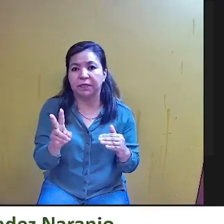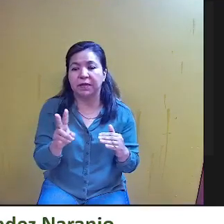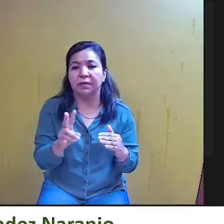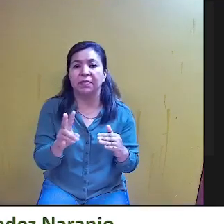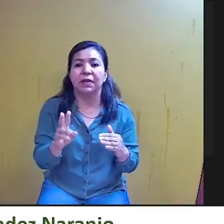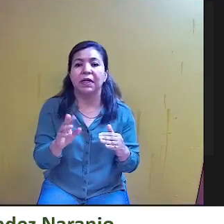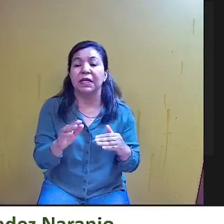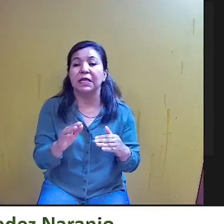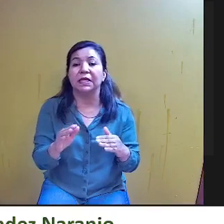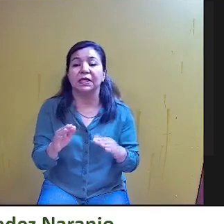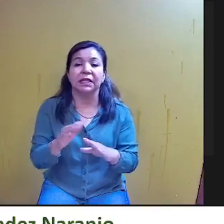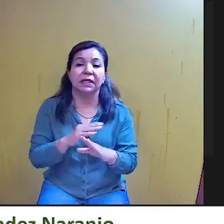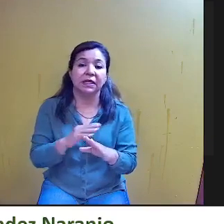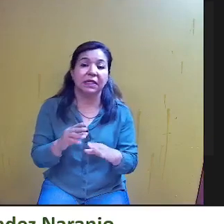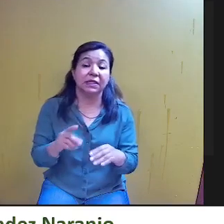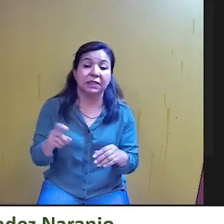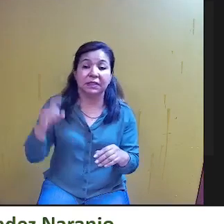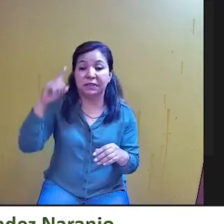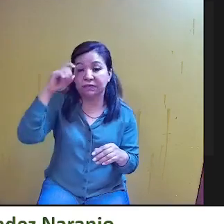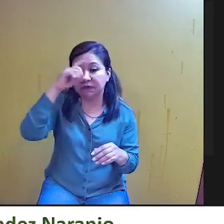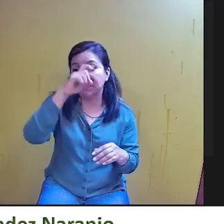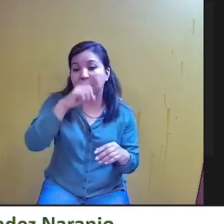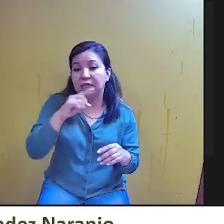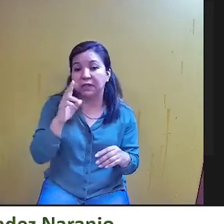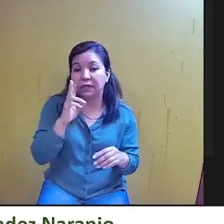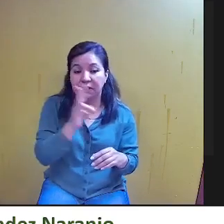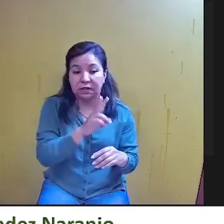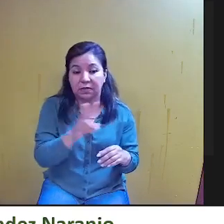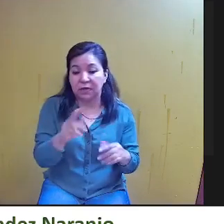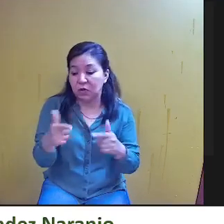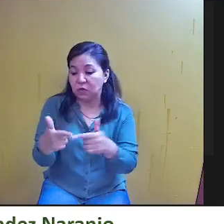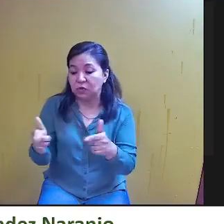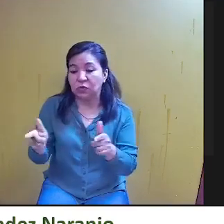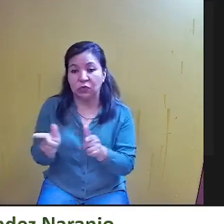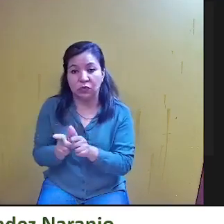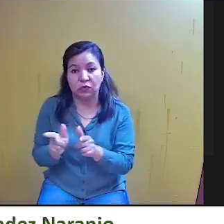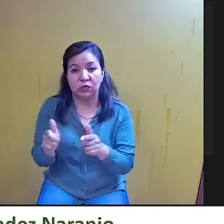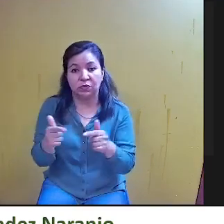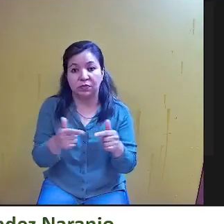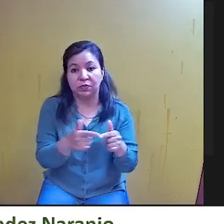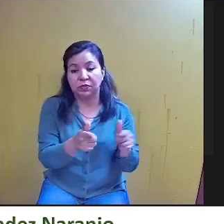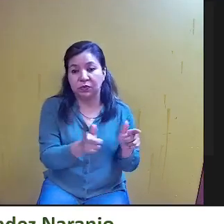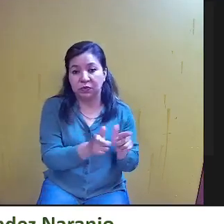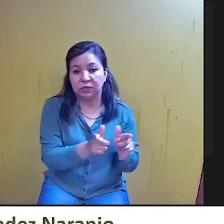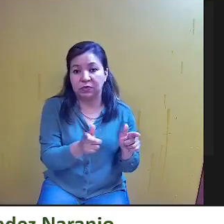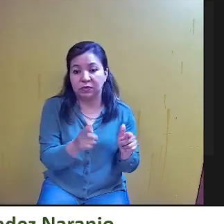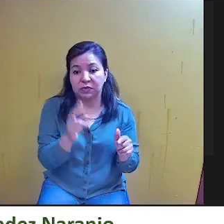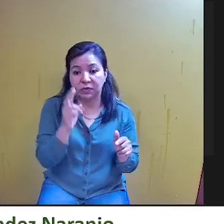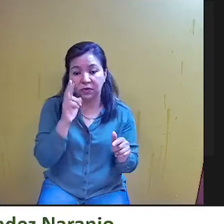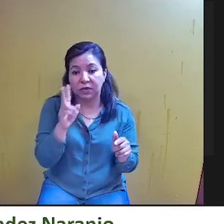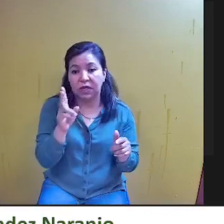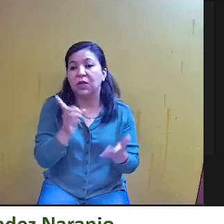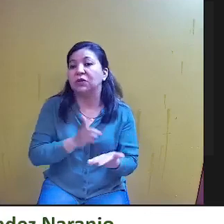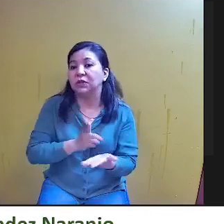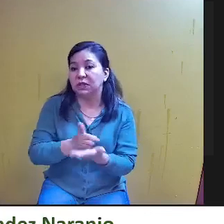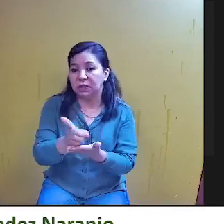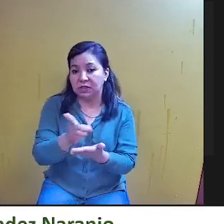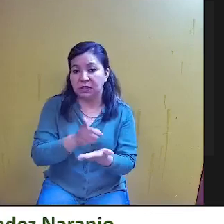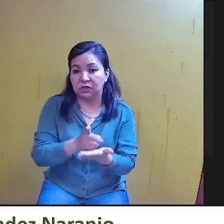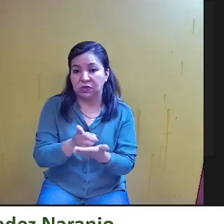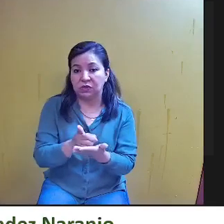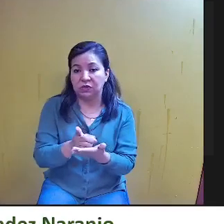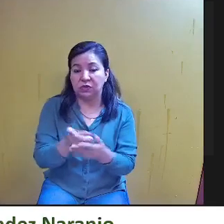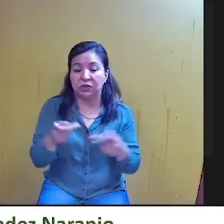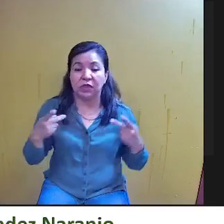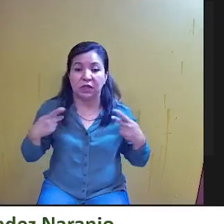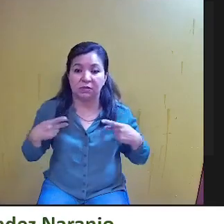implicaría validar que a través de la interpretación los órganos administrativos crean nuevas limitaciones al ejercicio de los derechos político-electorales de la ciudadanía,